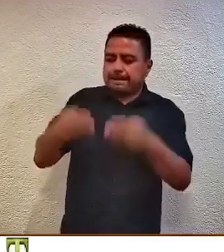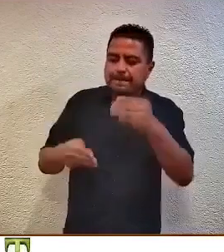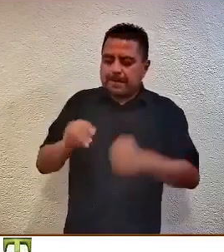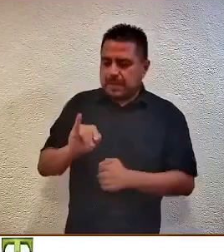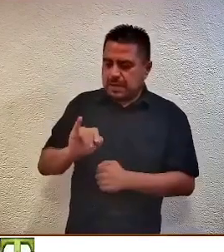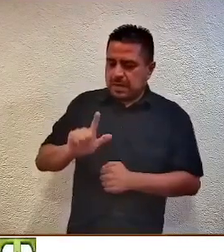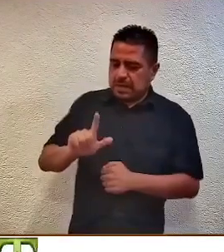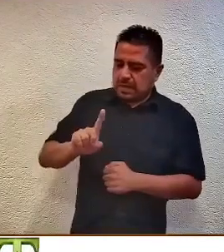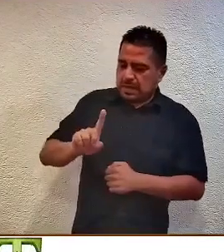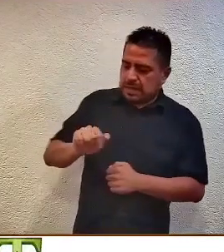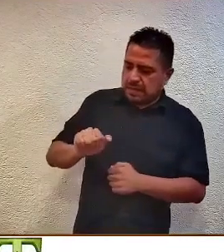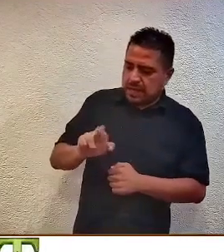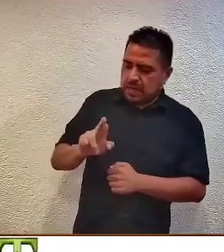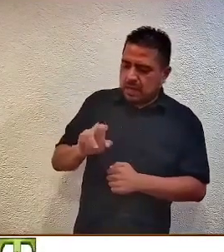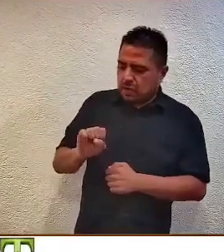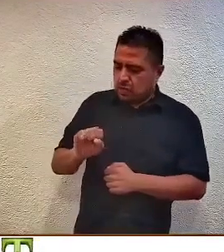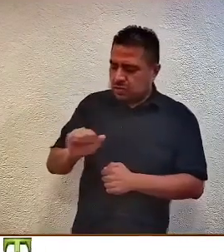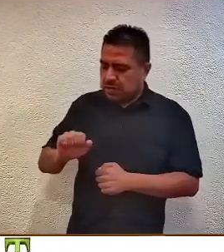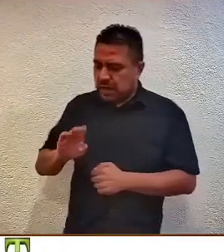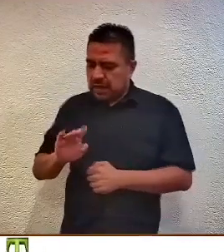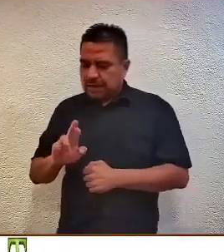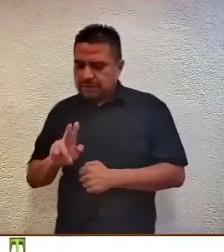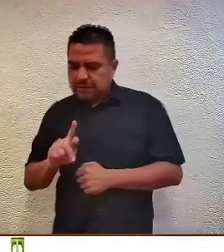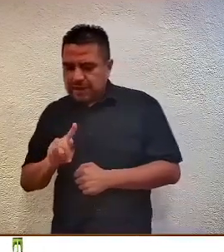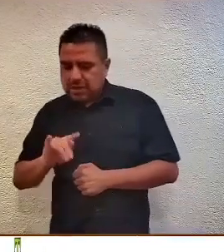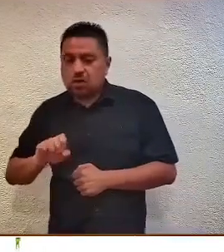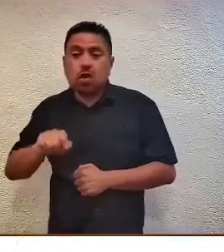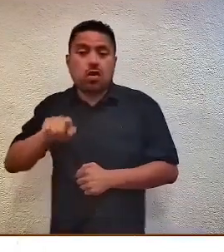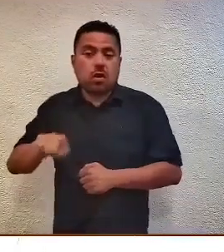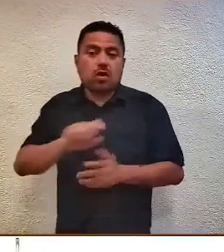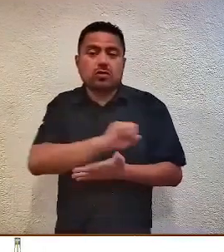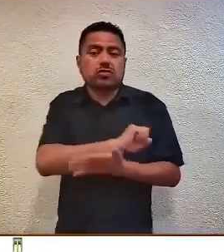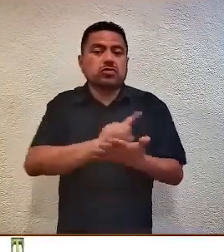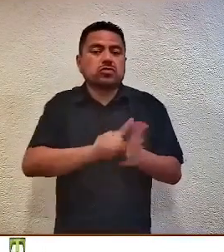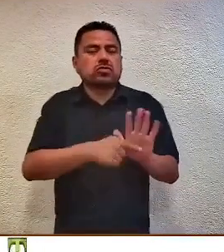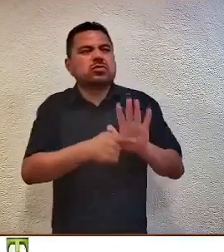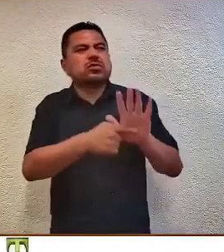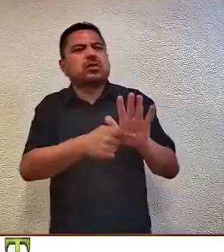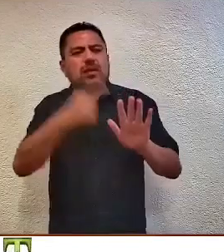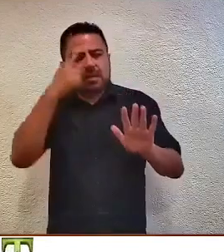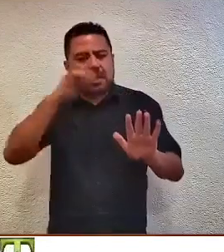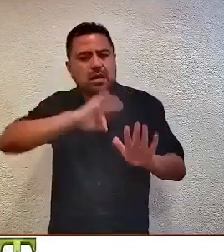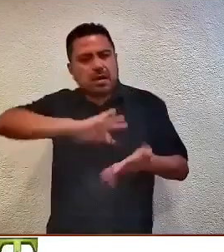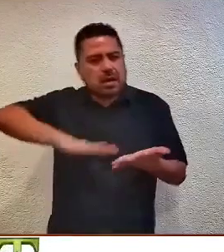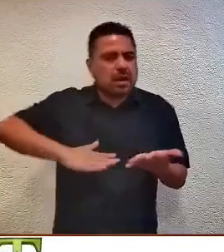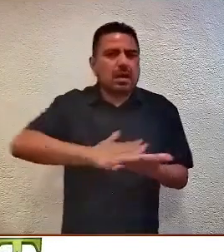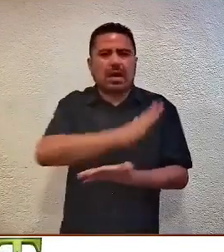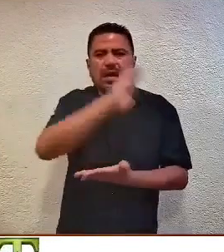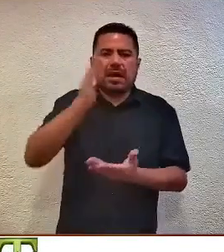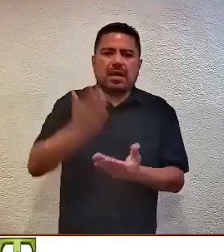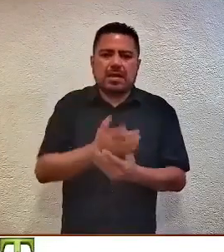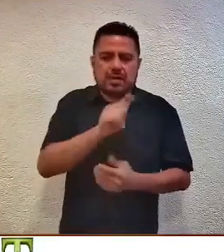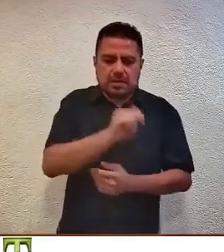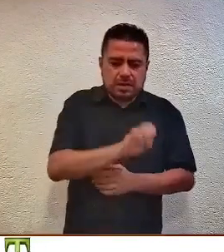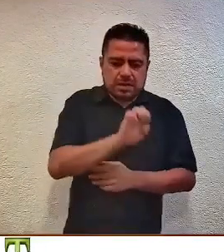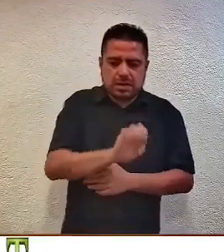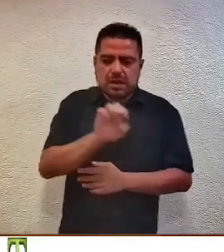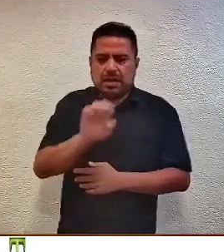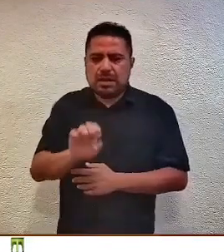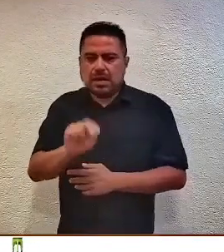Rosa Delgado Brito. La magistrada manifiesta que presenta solicitud de excusa para intervenir en la resolución del expediente